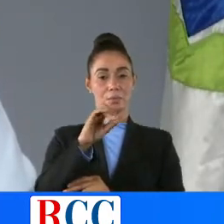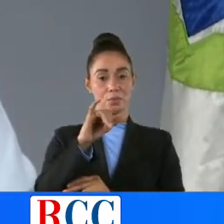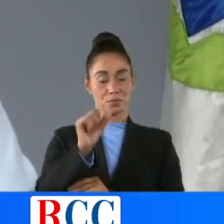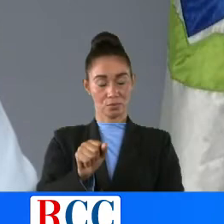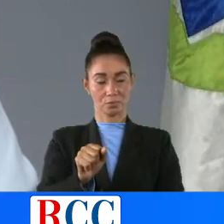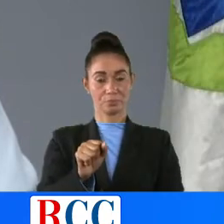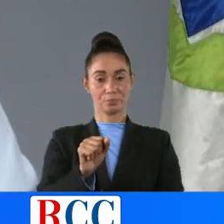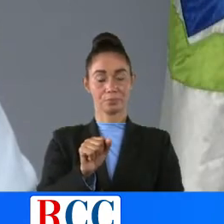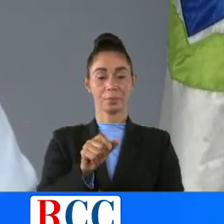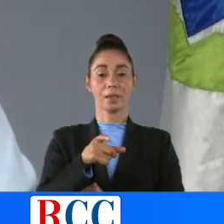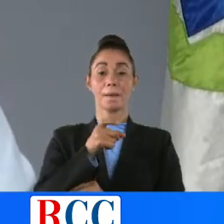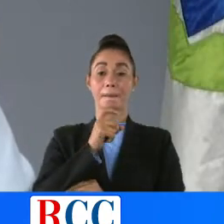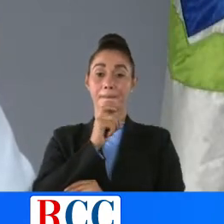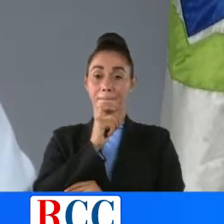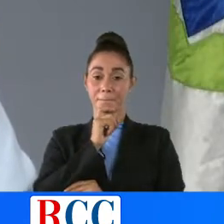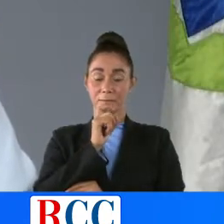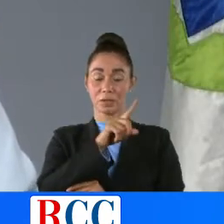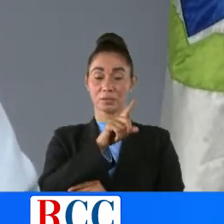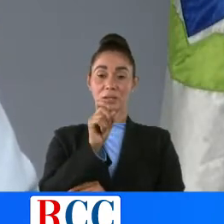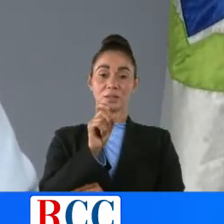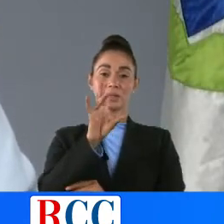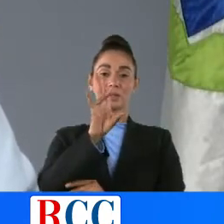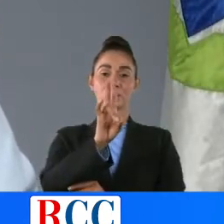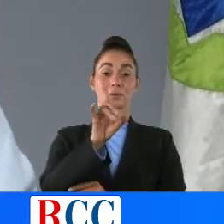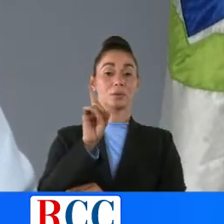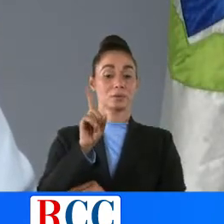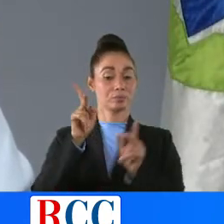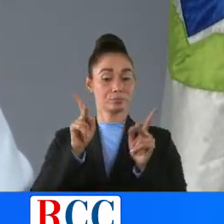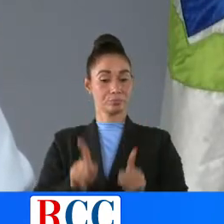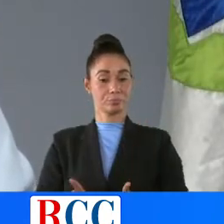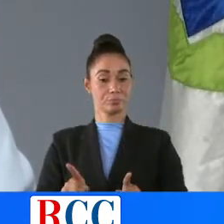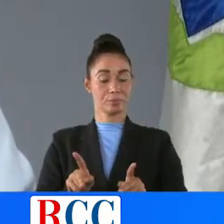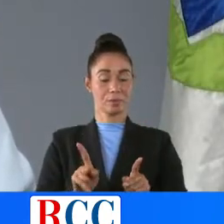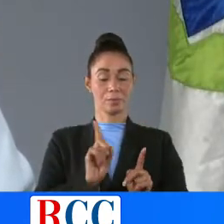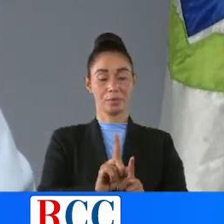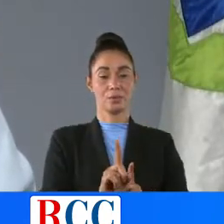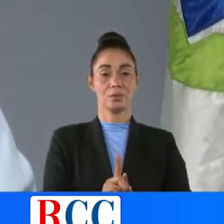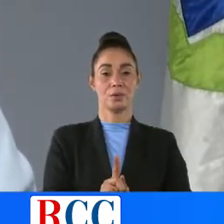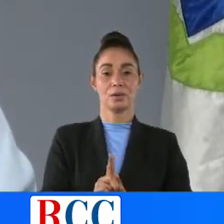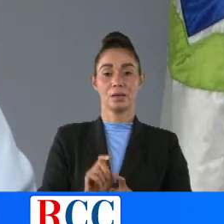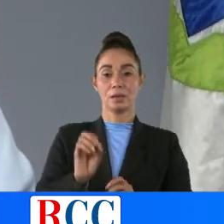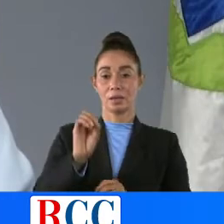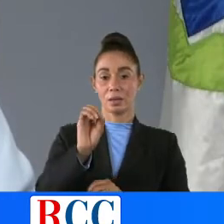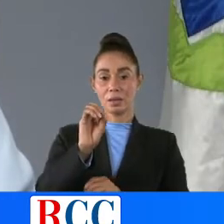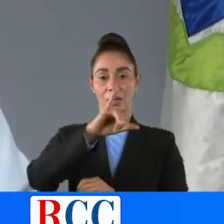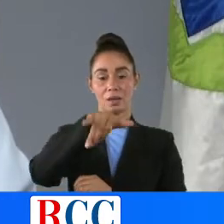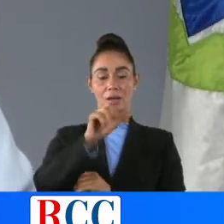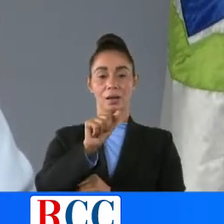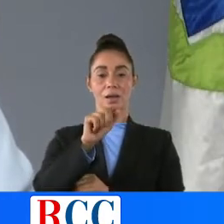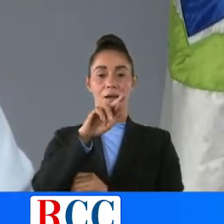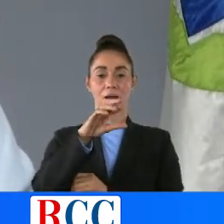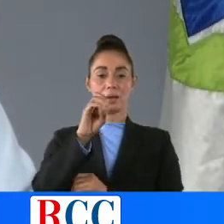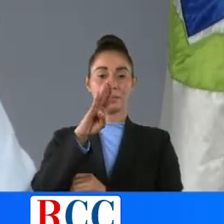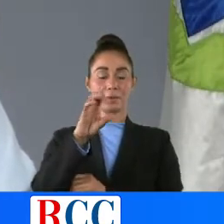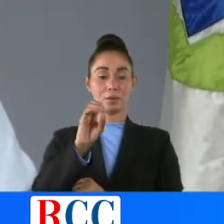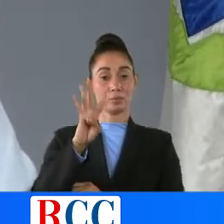Boca Chica, 171 personas. Recinto Instituto Técnico Ambiental Jarabacoa, 4